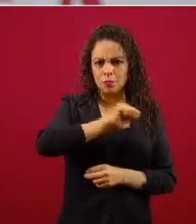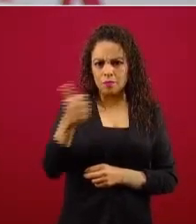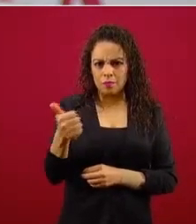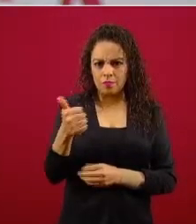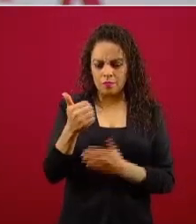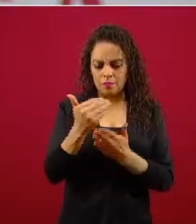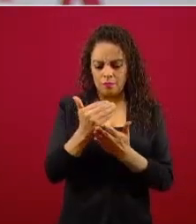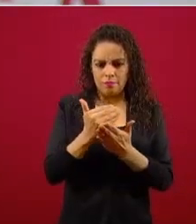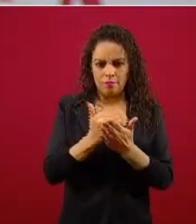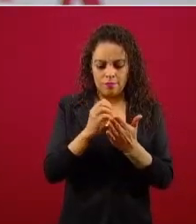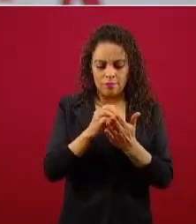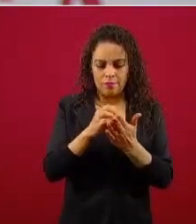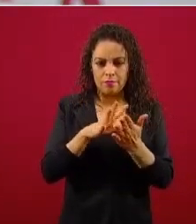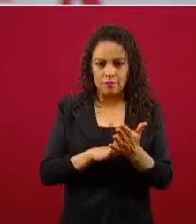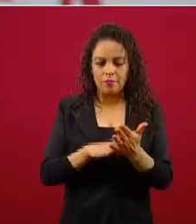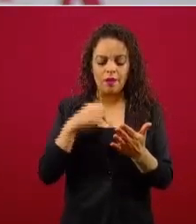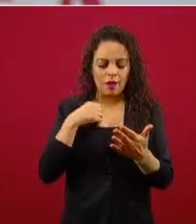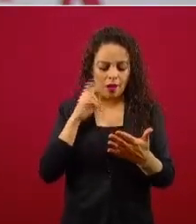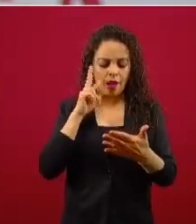manifiestos